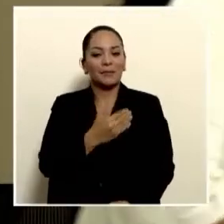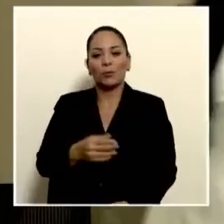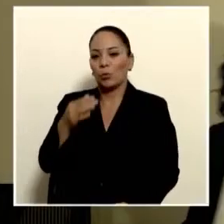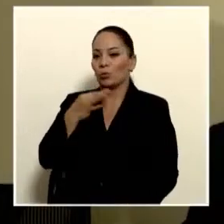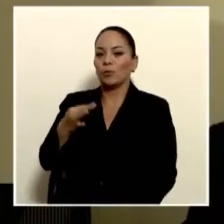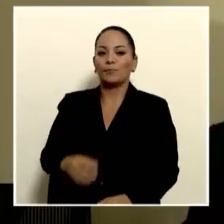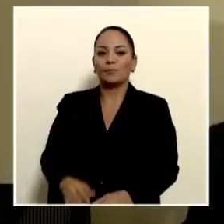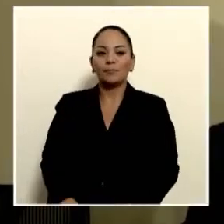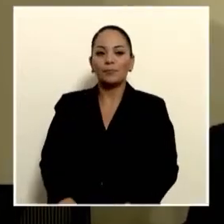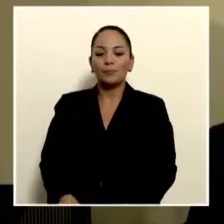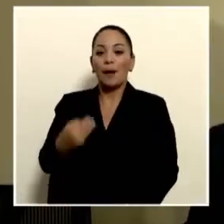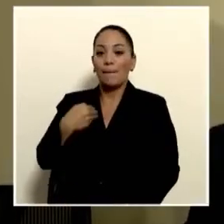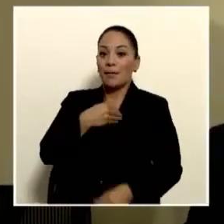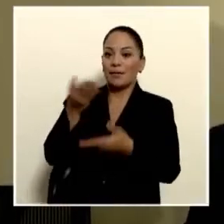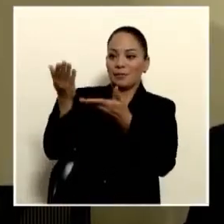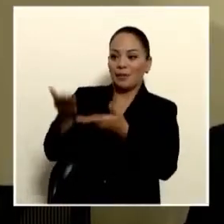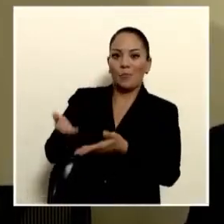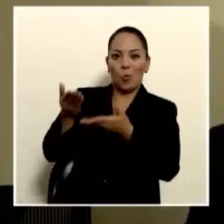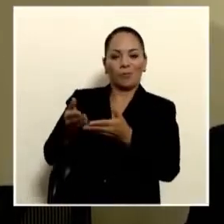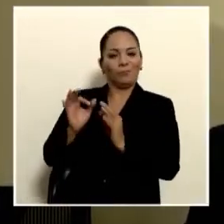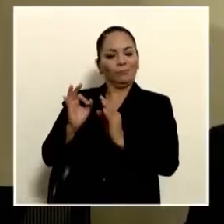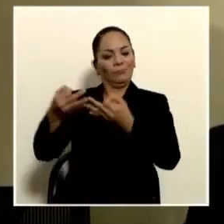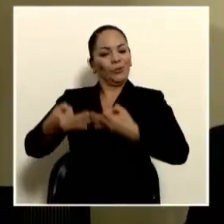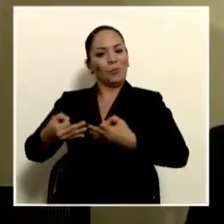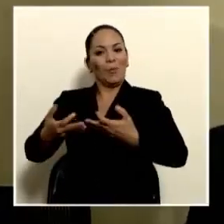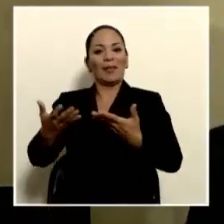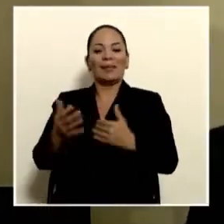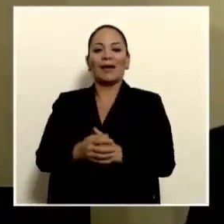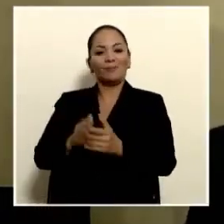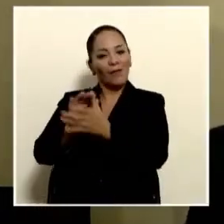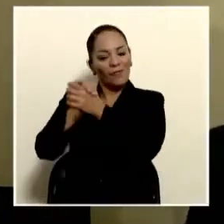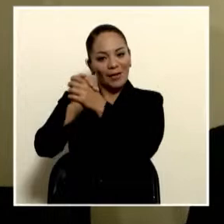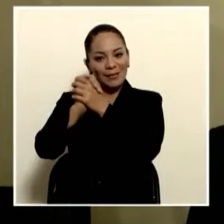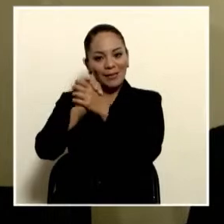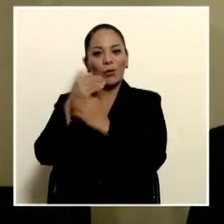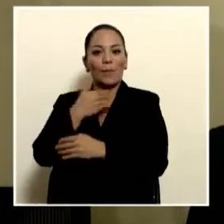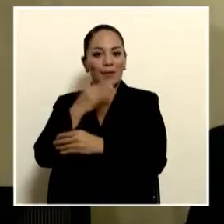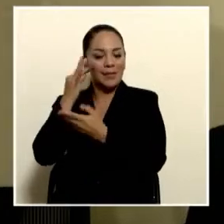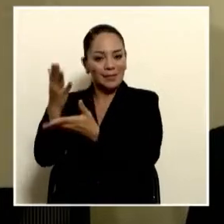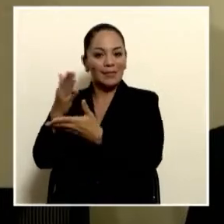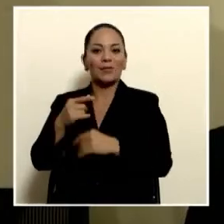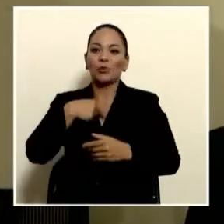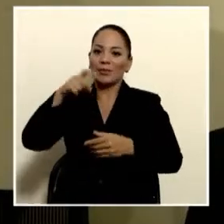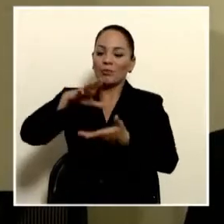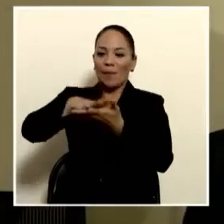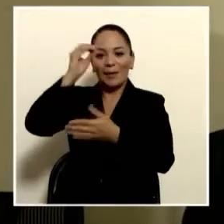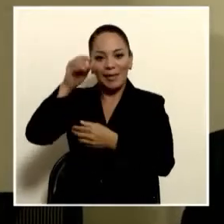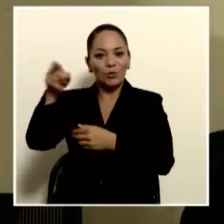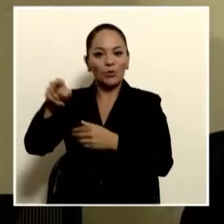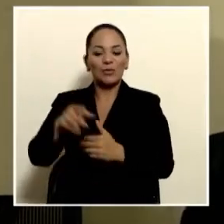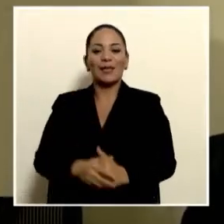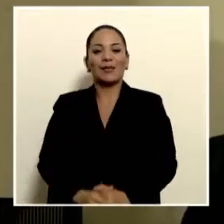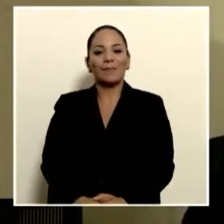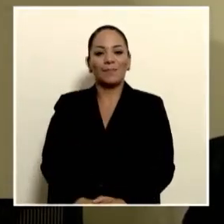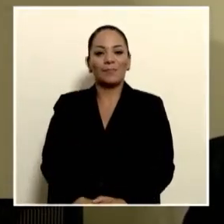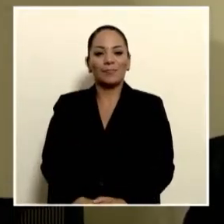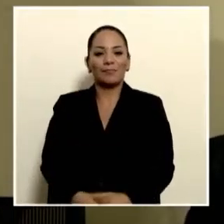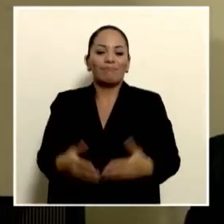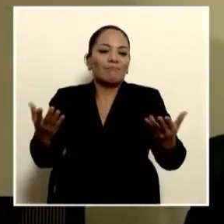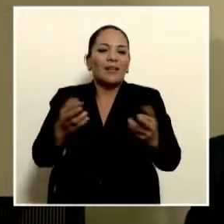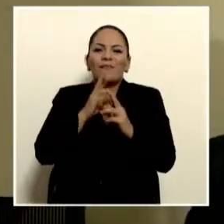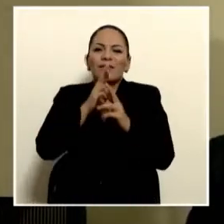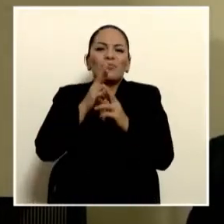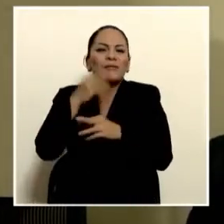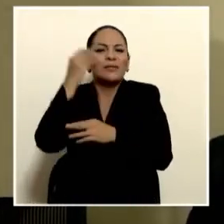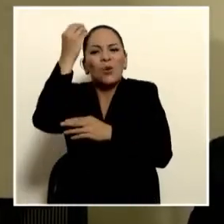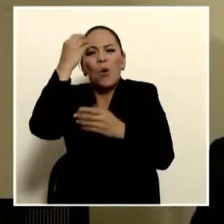Ya, la ministra es muy diplomática. La felicito, ministra. Yo voy a tener que aprender de usted. Ya, la respuesta es obvia,